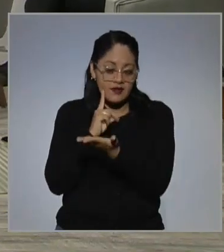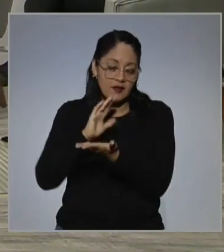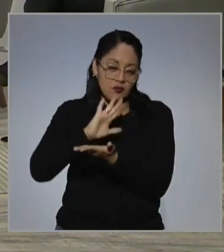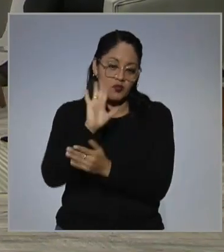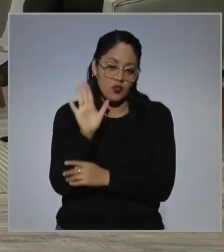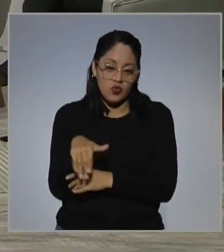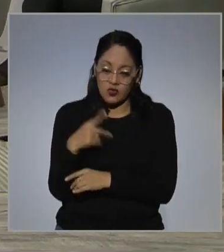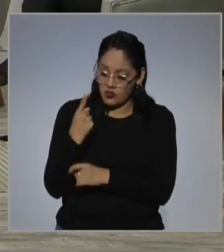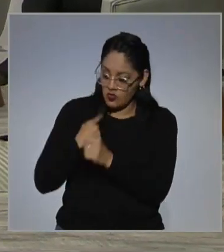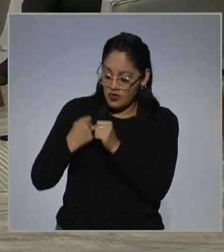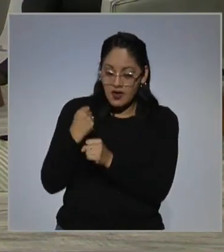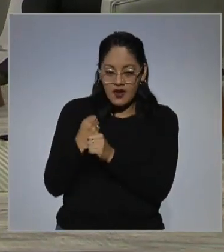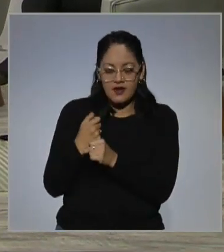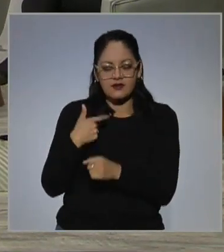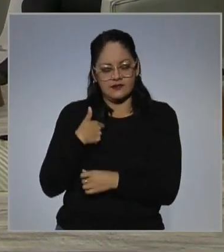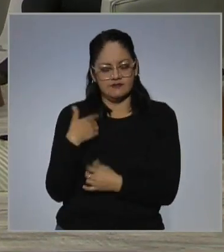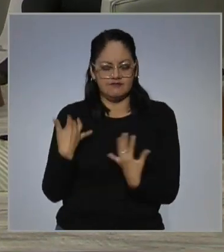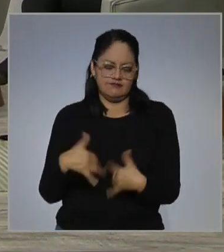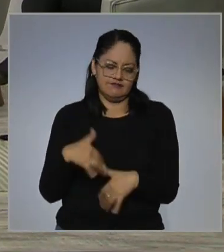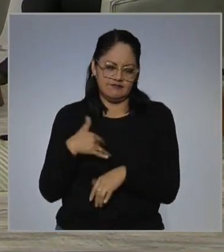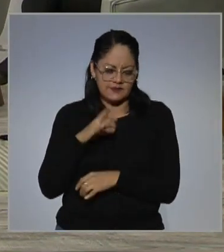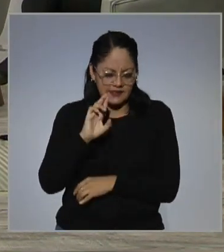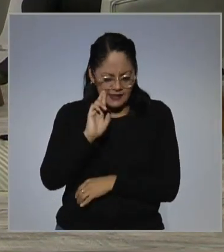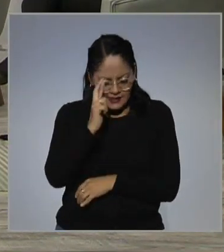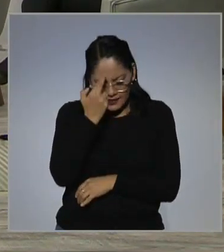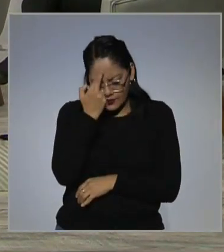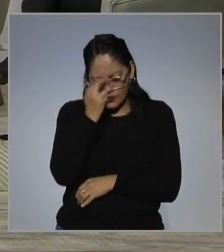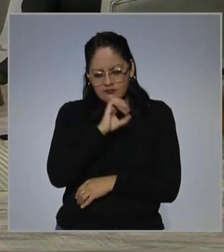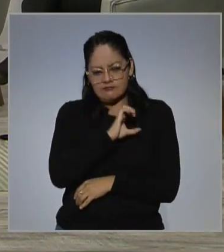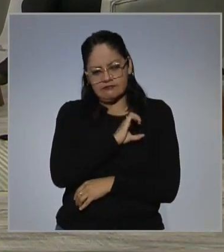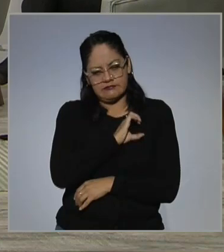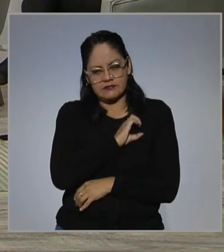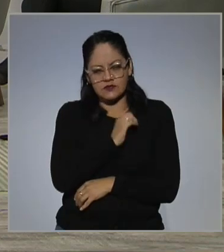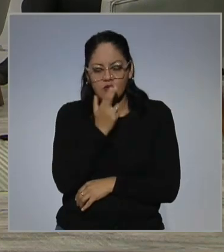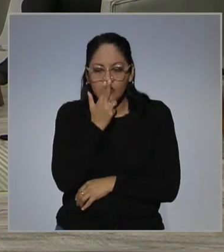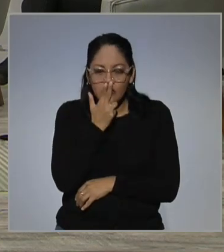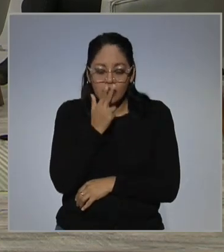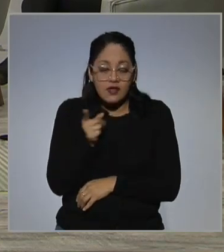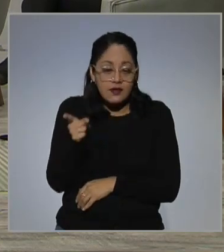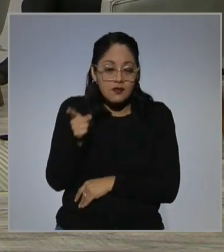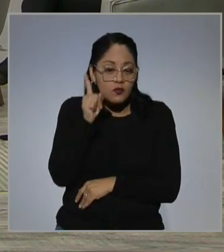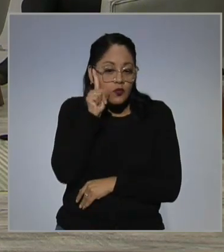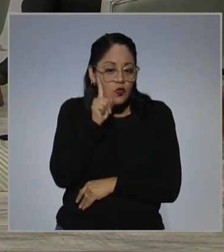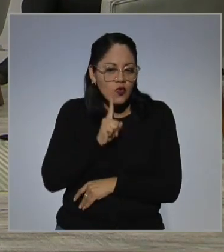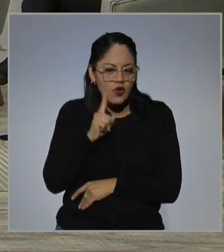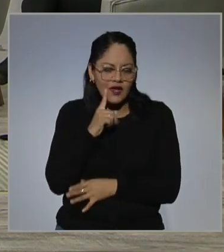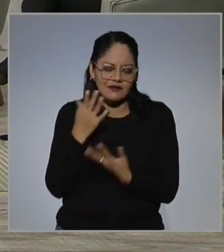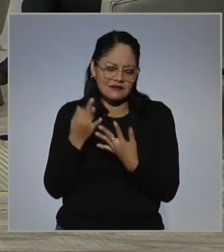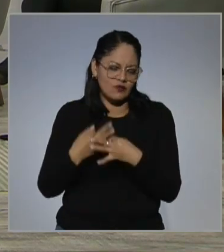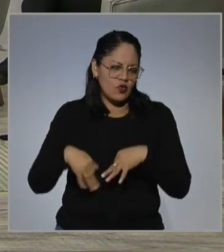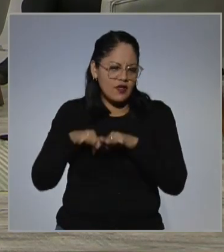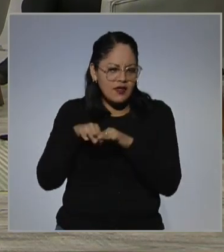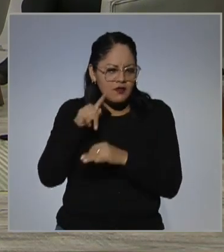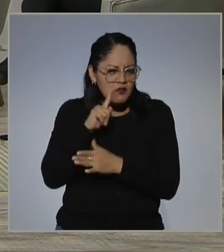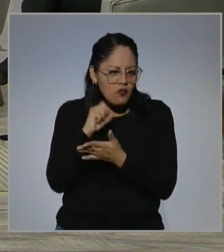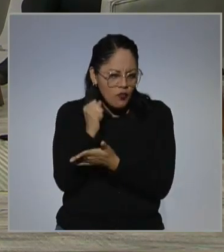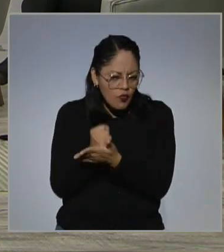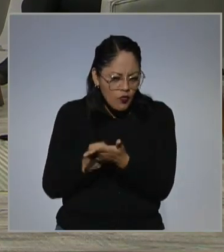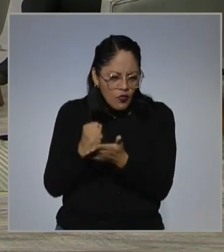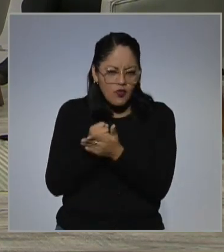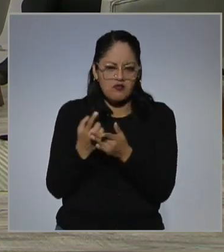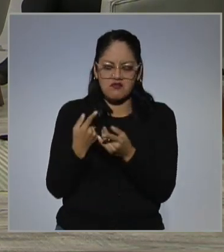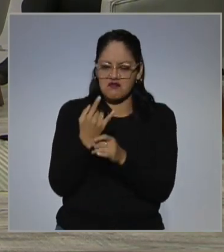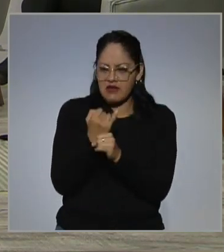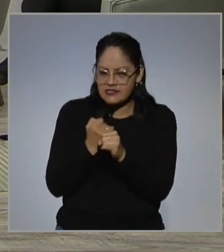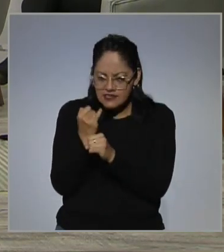ya hace un año, que le tengo mucho recuerdo y estima. Una mujer fantástica, feminista, documentalista y